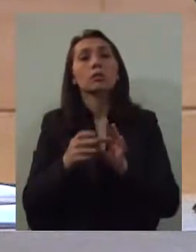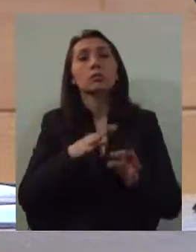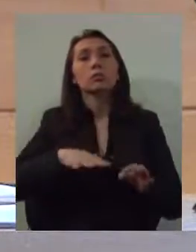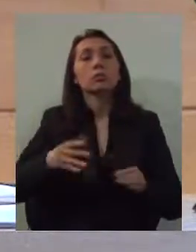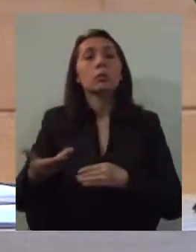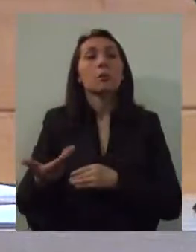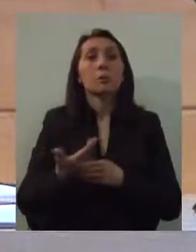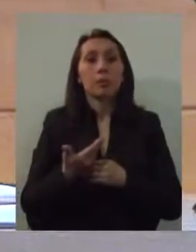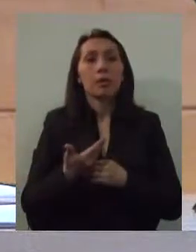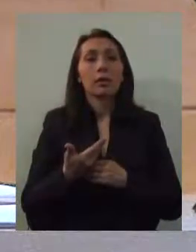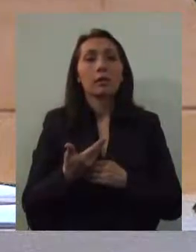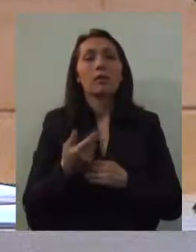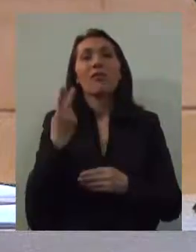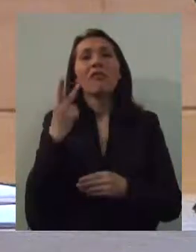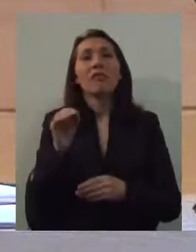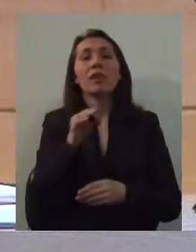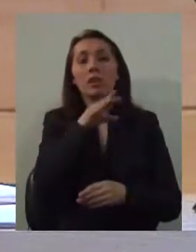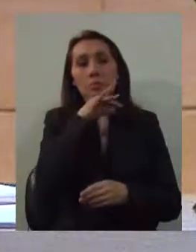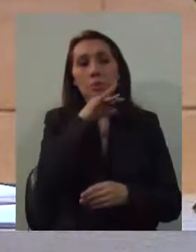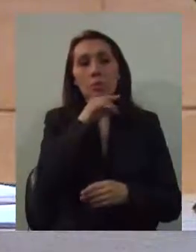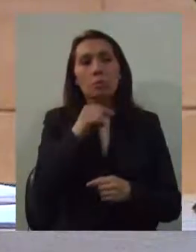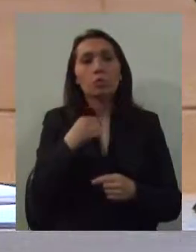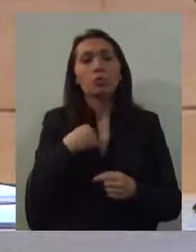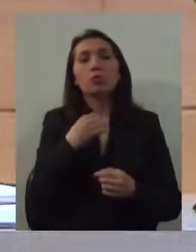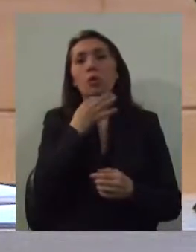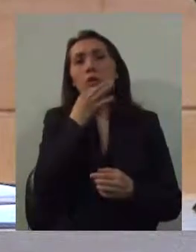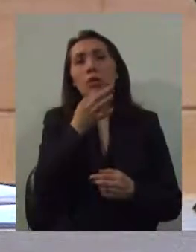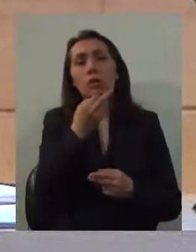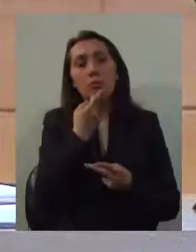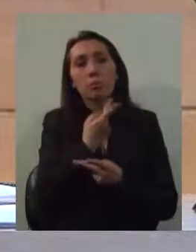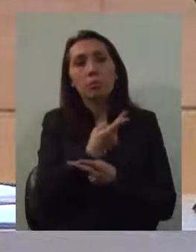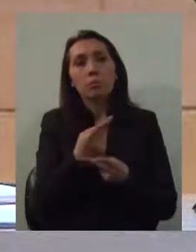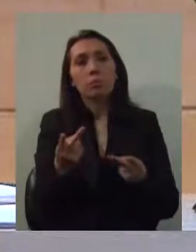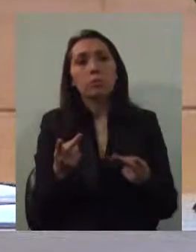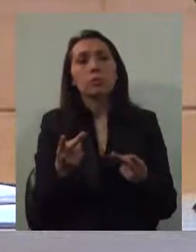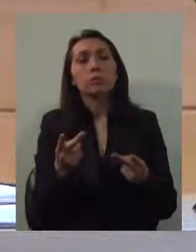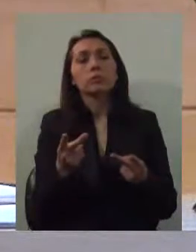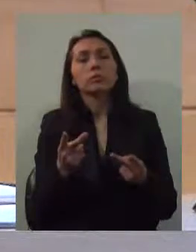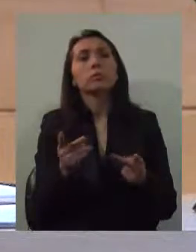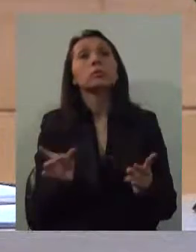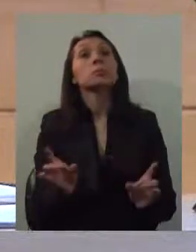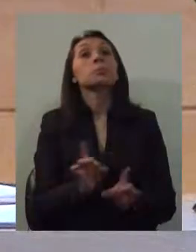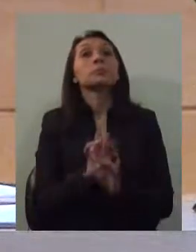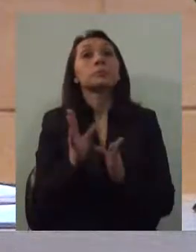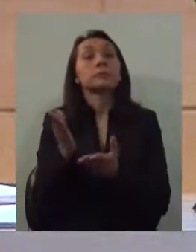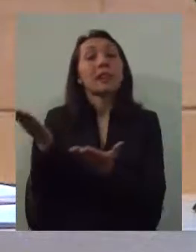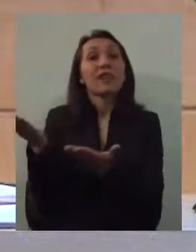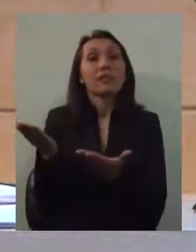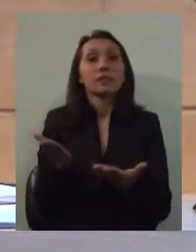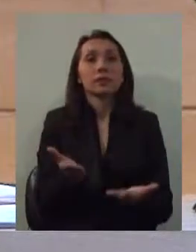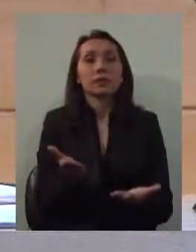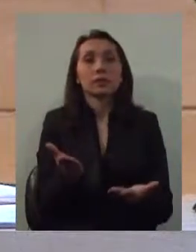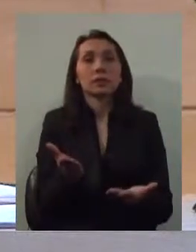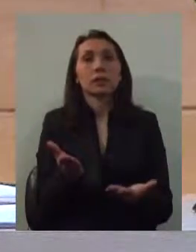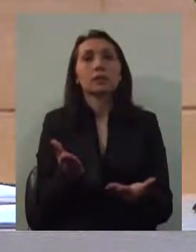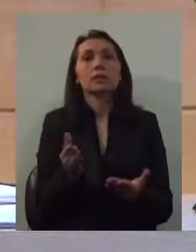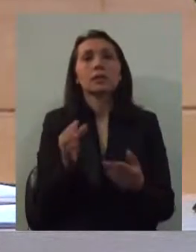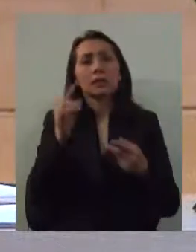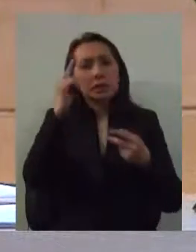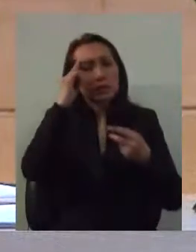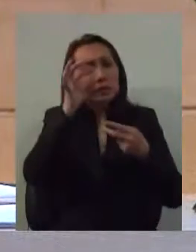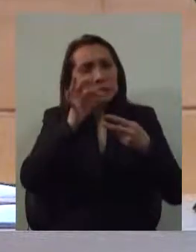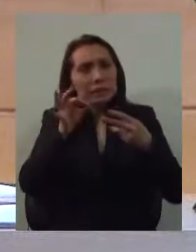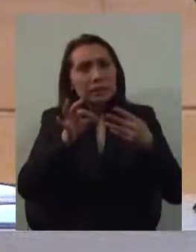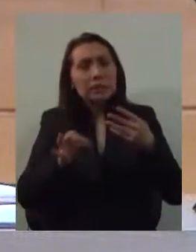me ha solicitado que en 20 minutos dé a conocer, especialmente a nuestras visitas, el detalle de